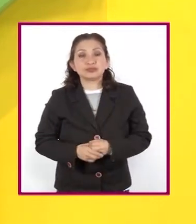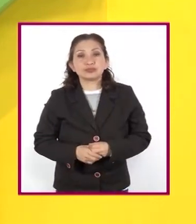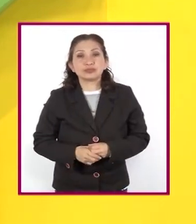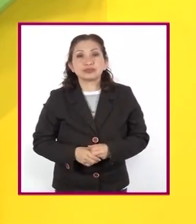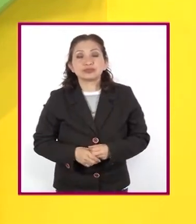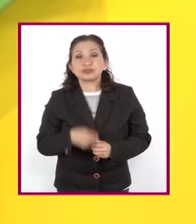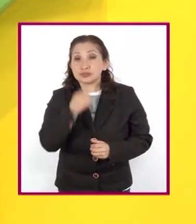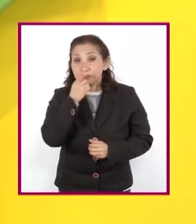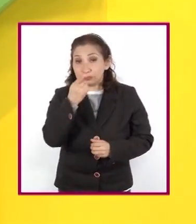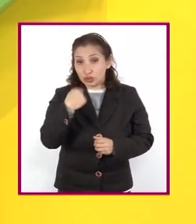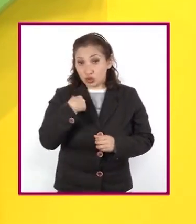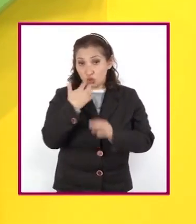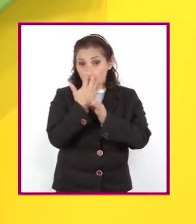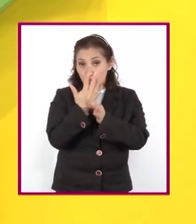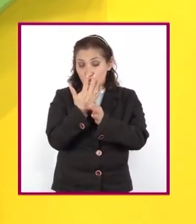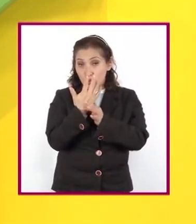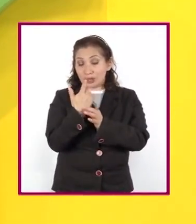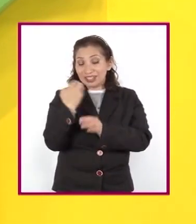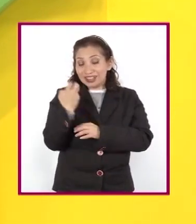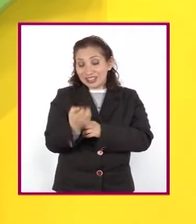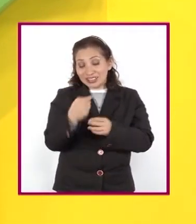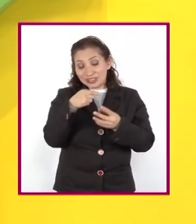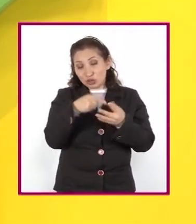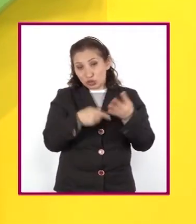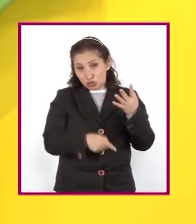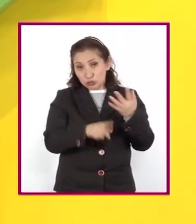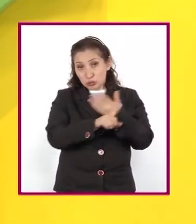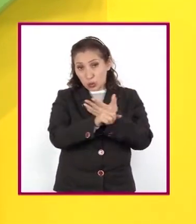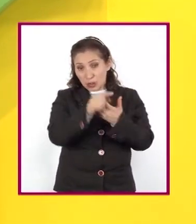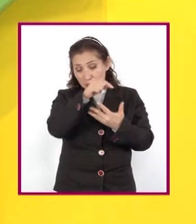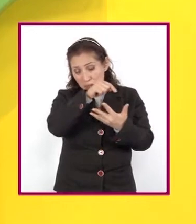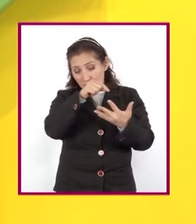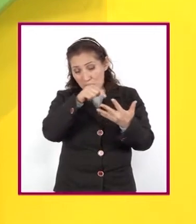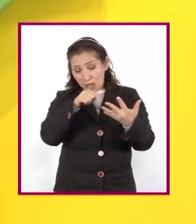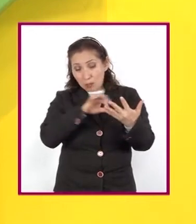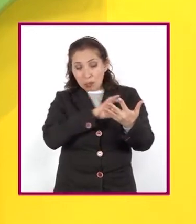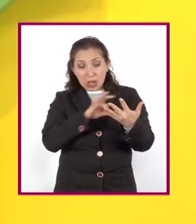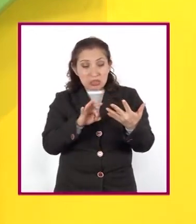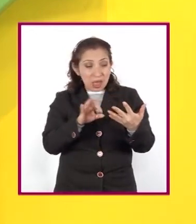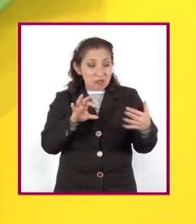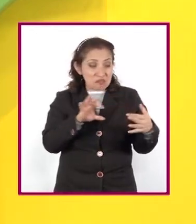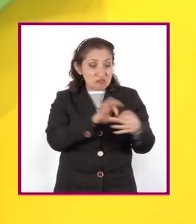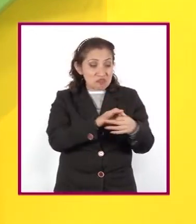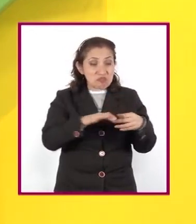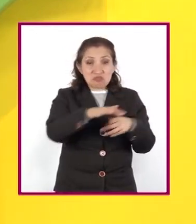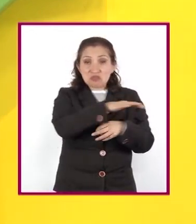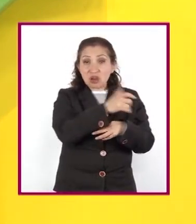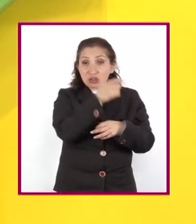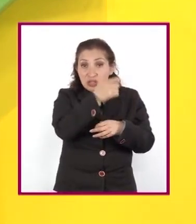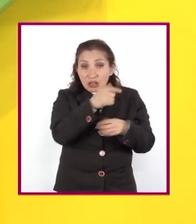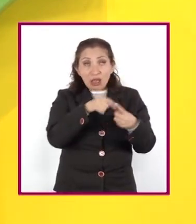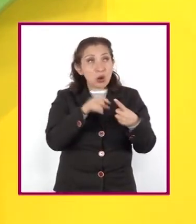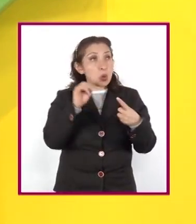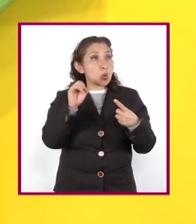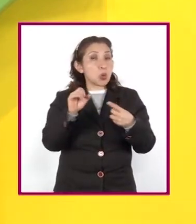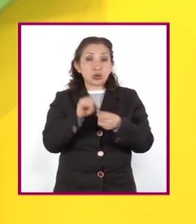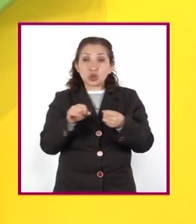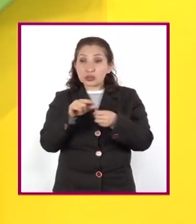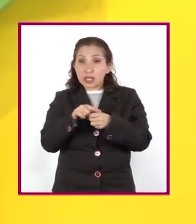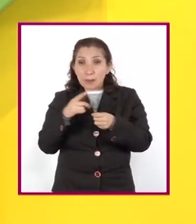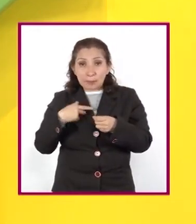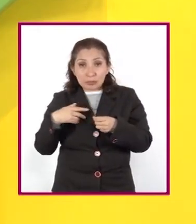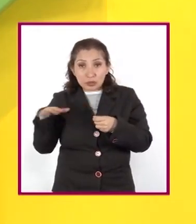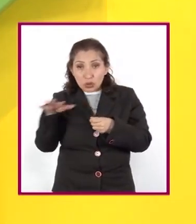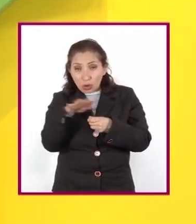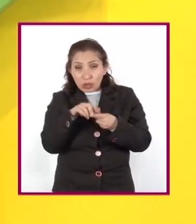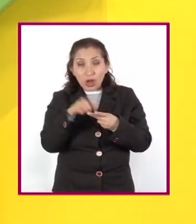Como mencioné, estas situaciones o problemas pueden relacionarse con el contexto económico, social,